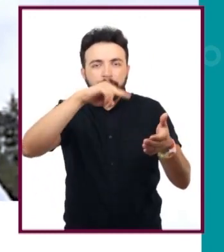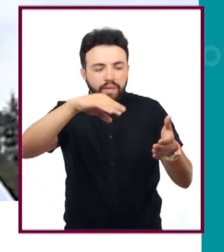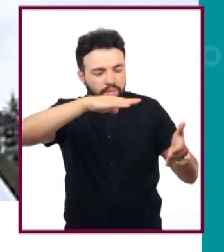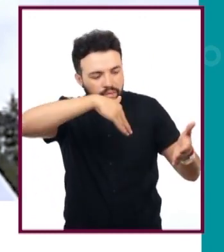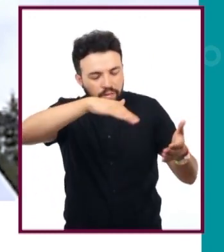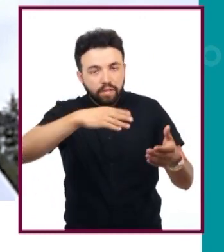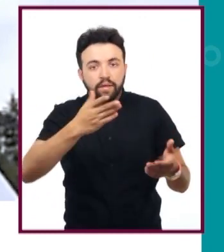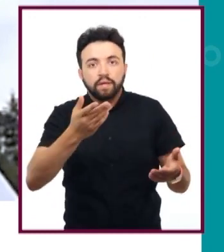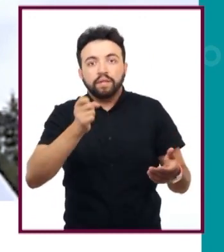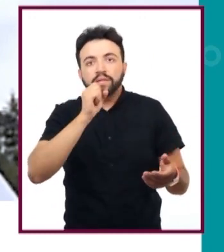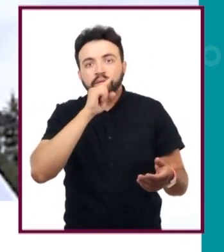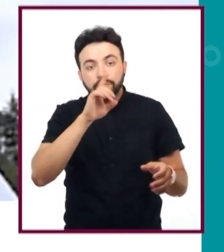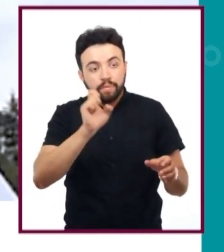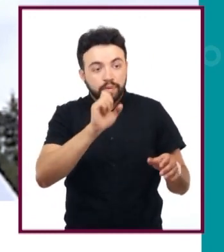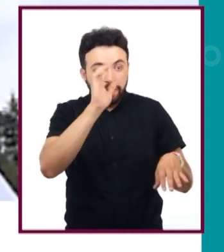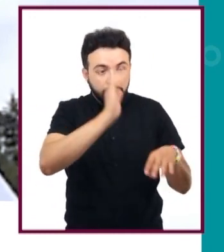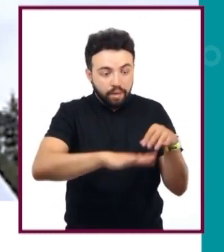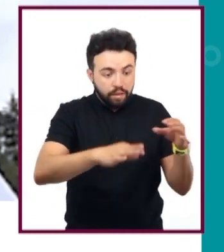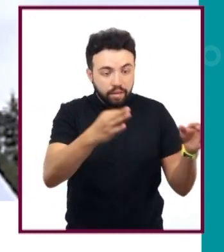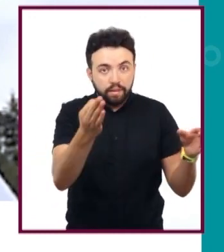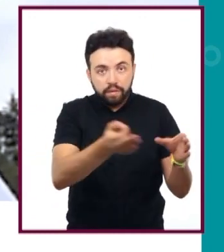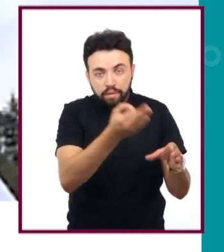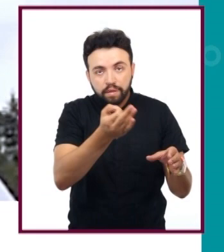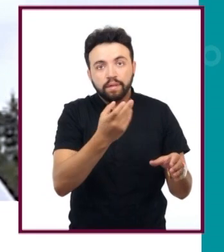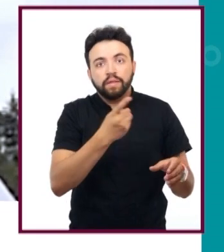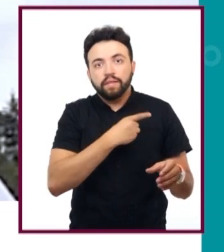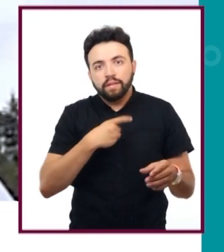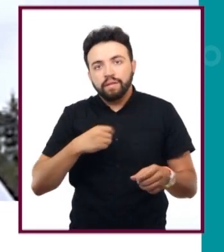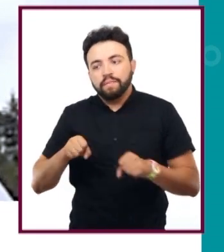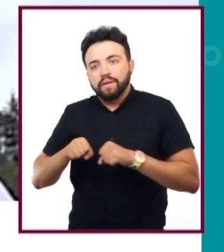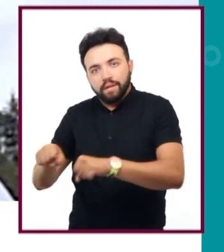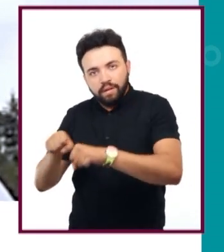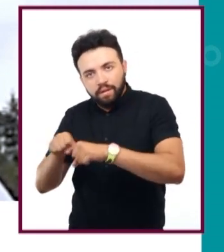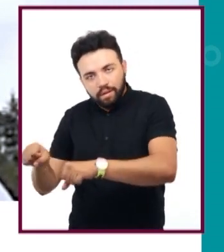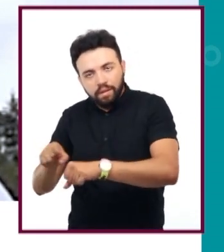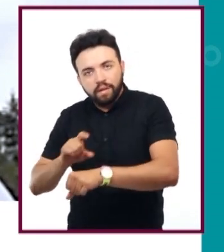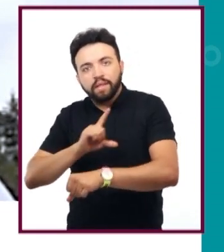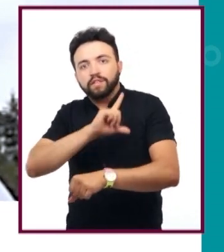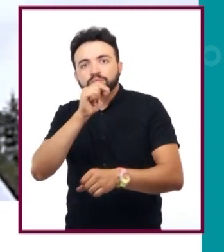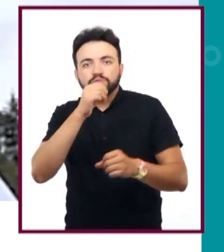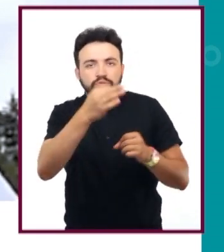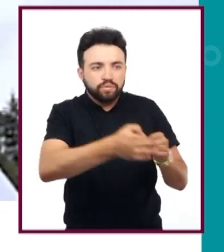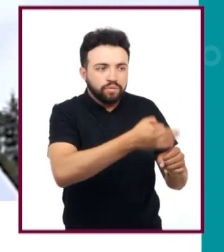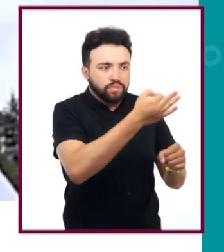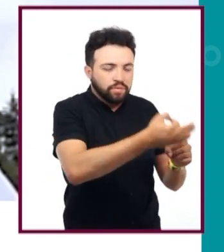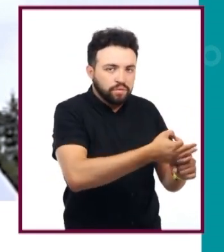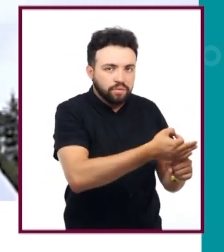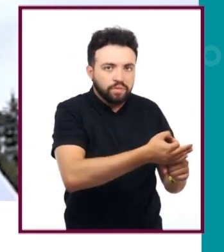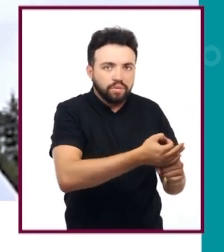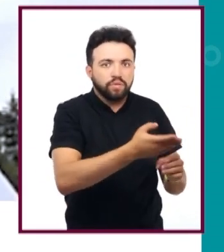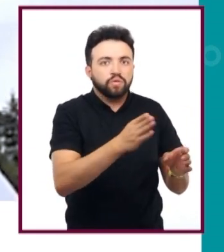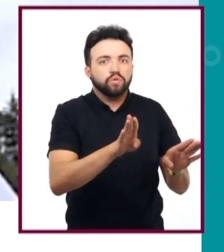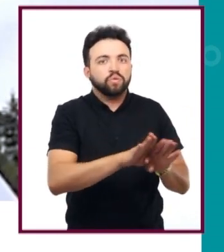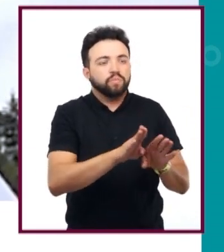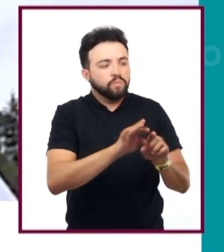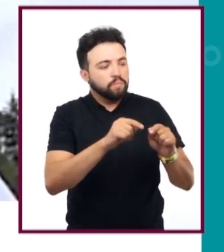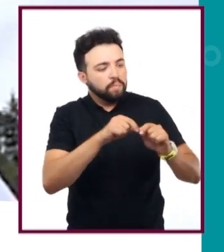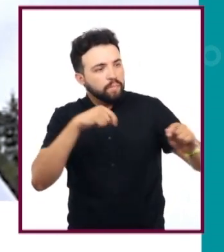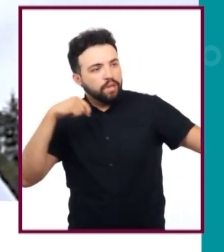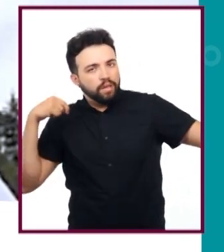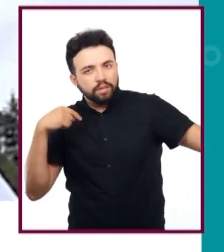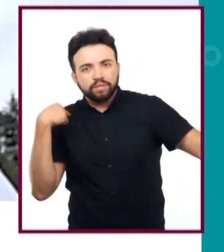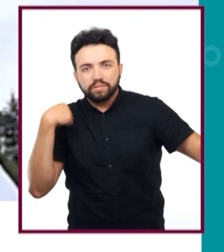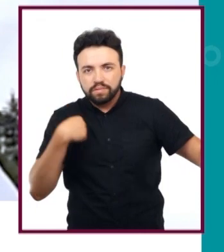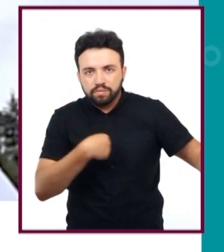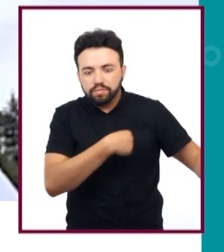tejer, y cuando termina de tejer hay que lavarlo y coser y